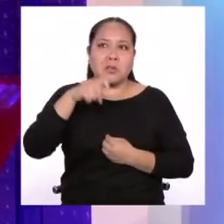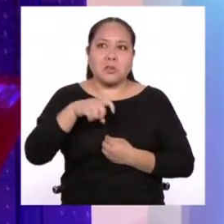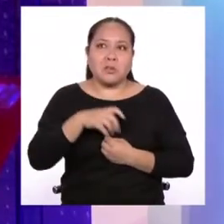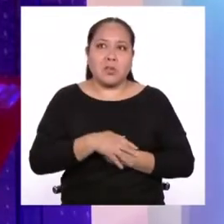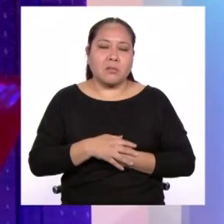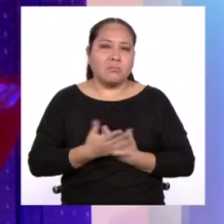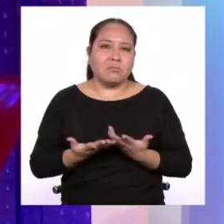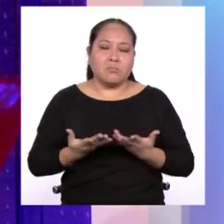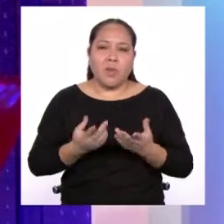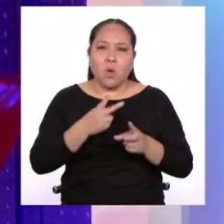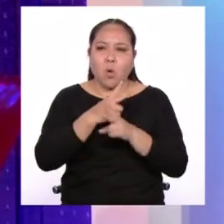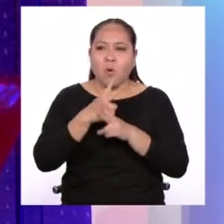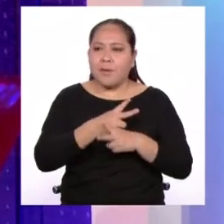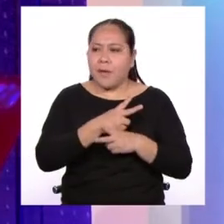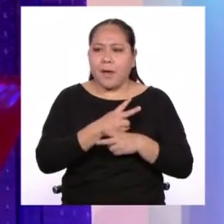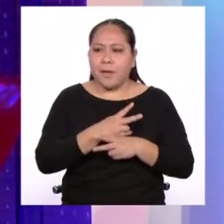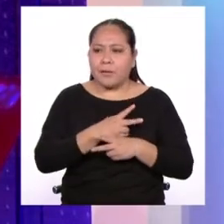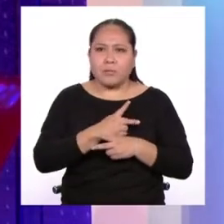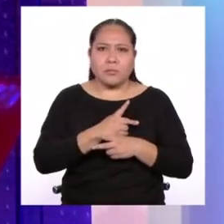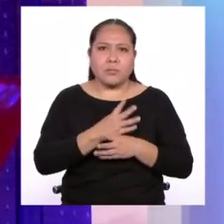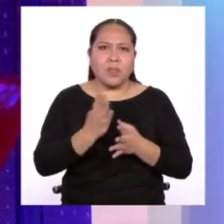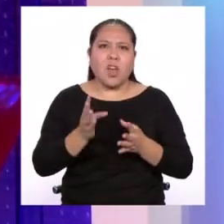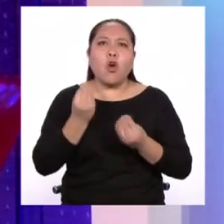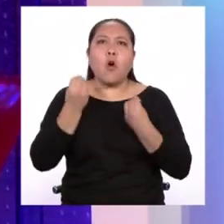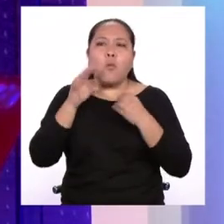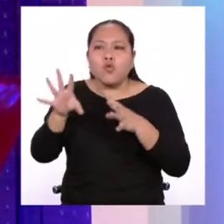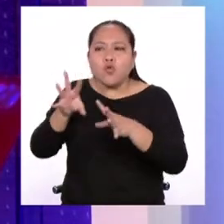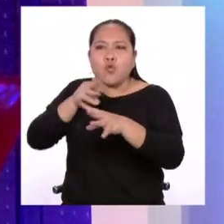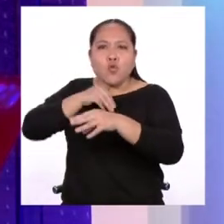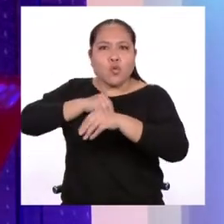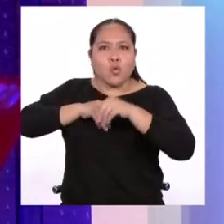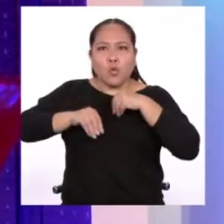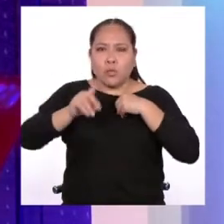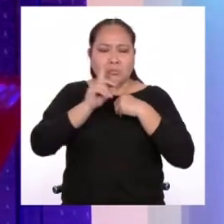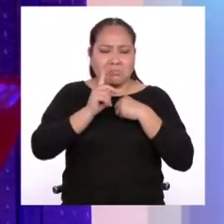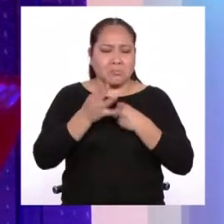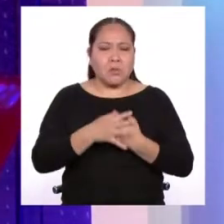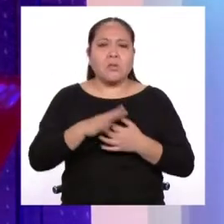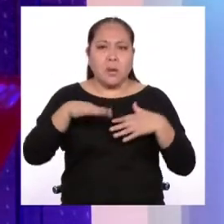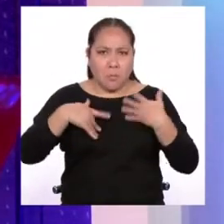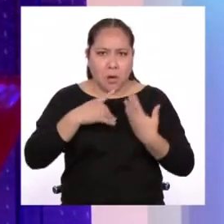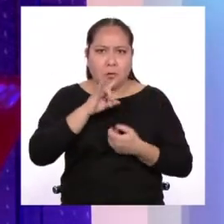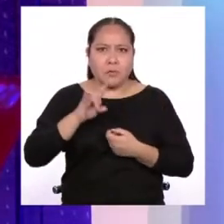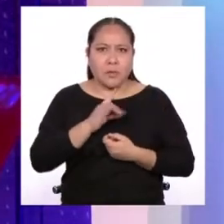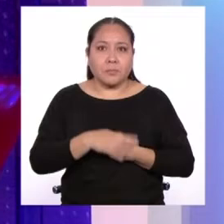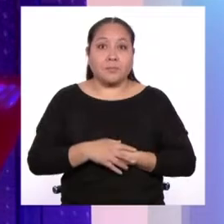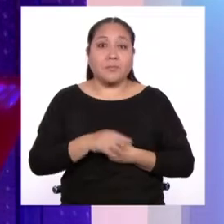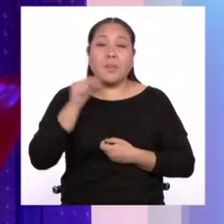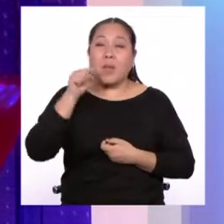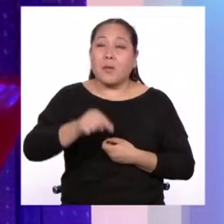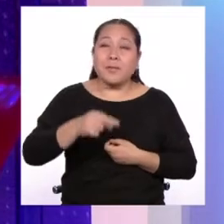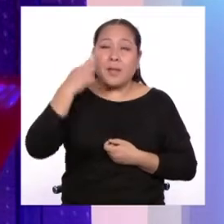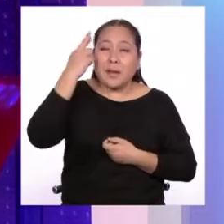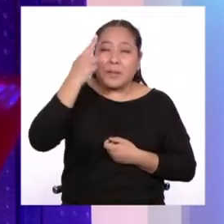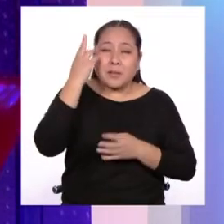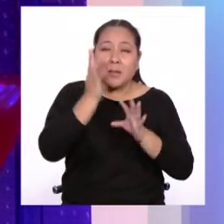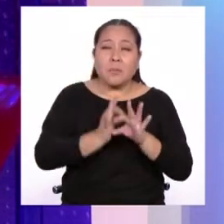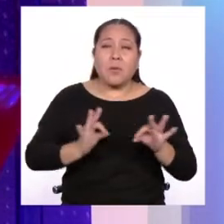los facilitadores e inhibidores de la absorción. ¿Y por qué? Por una razón